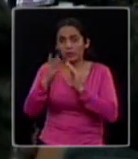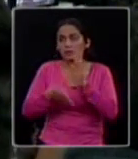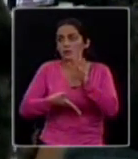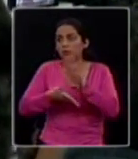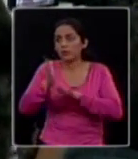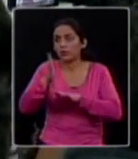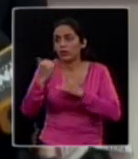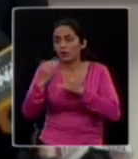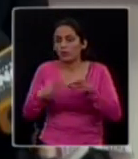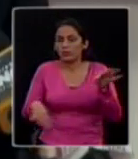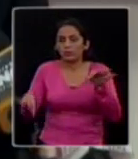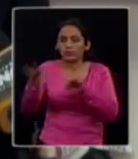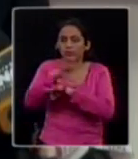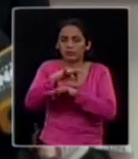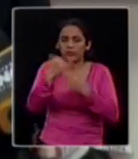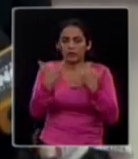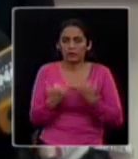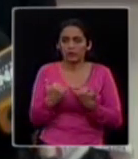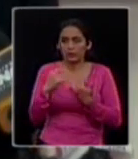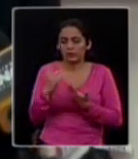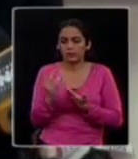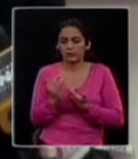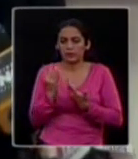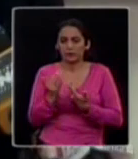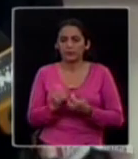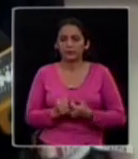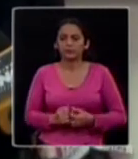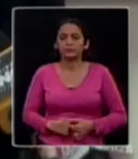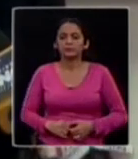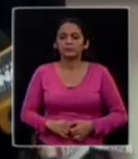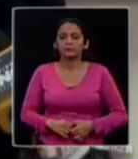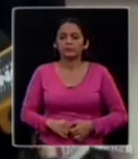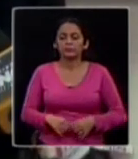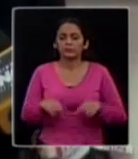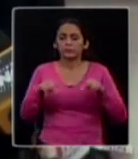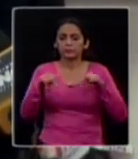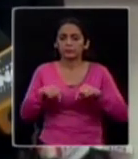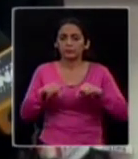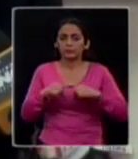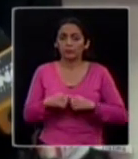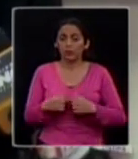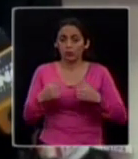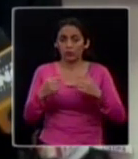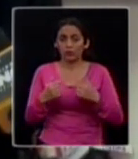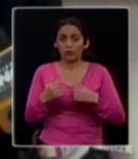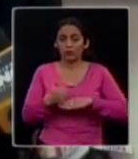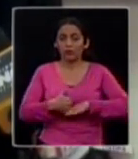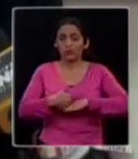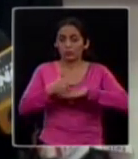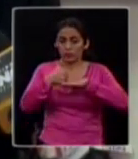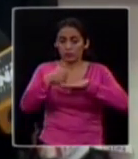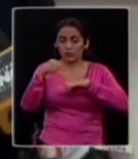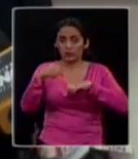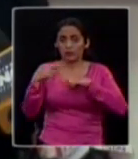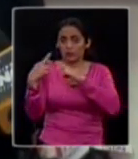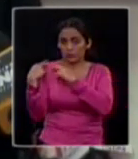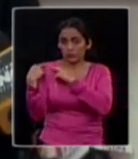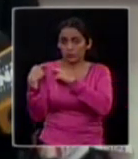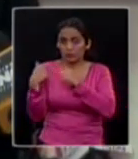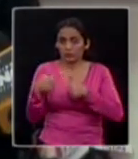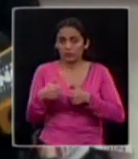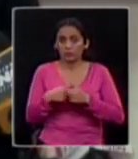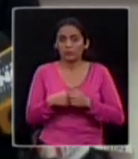por supuesto. Hay una autoridad en funciones, amparada en la ley orgánica